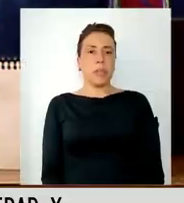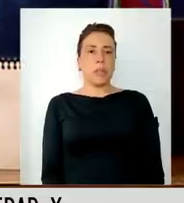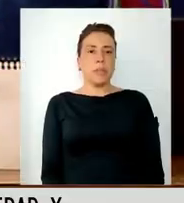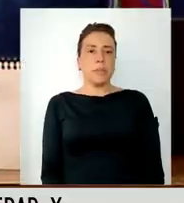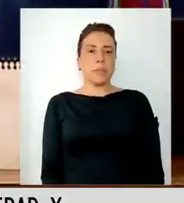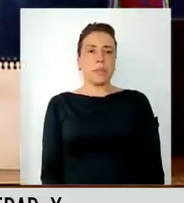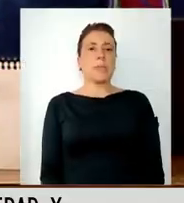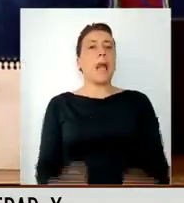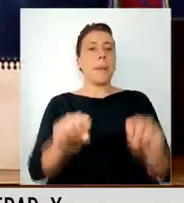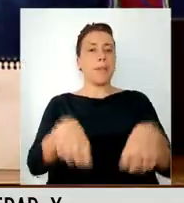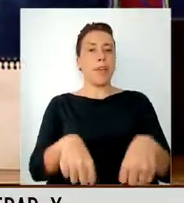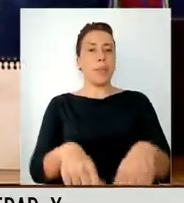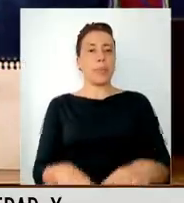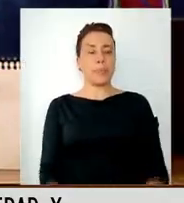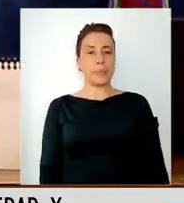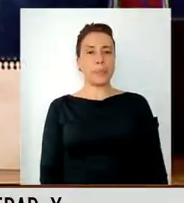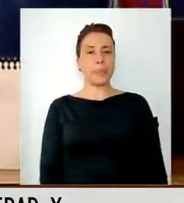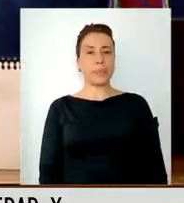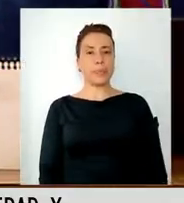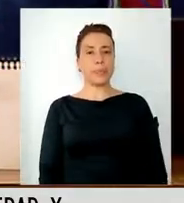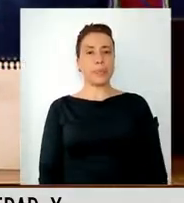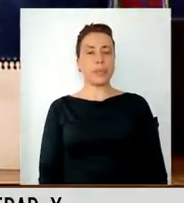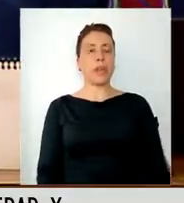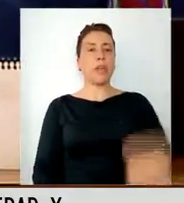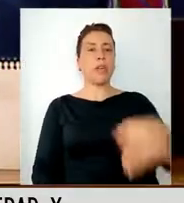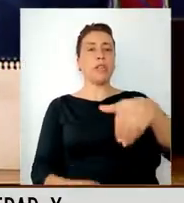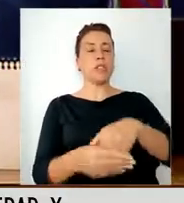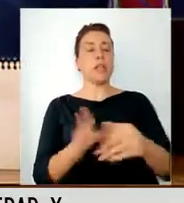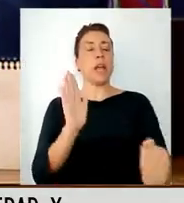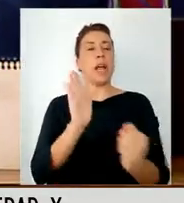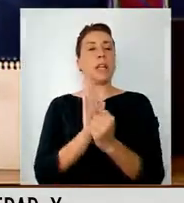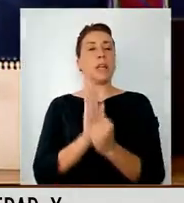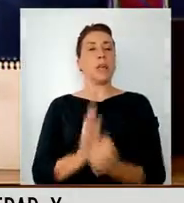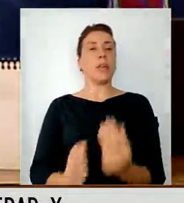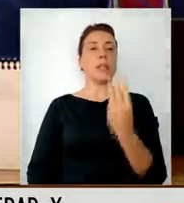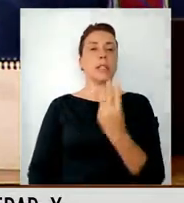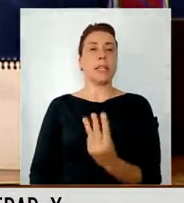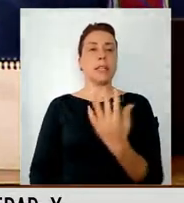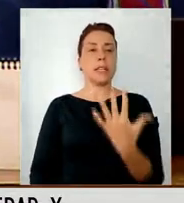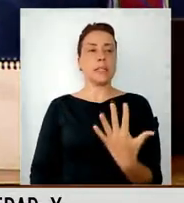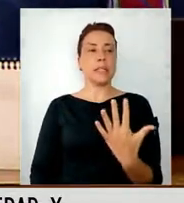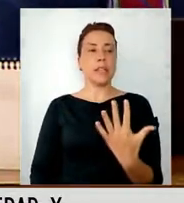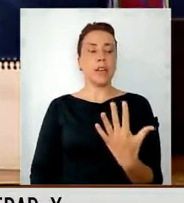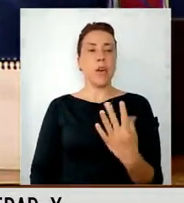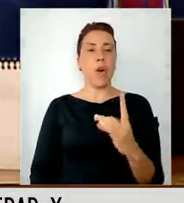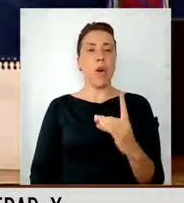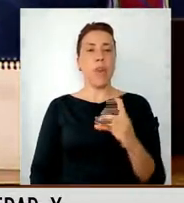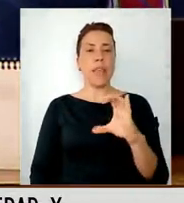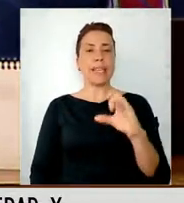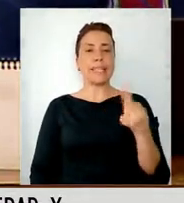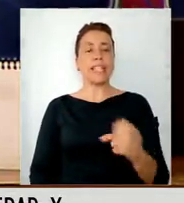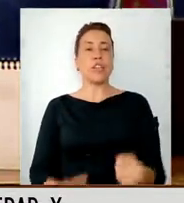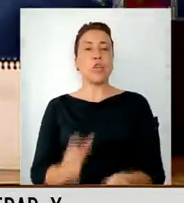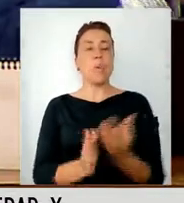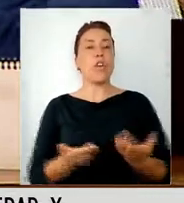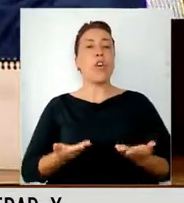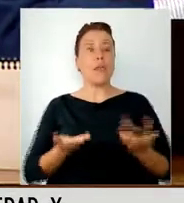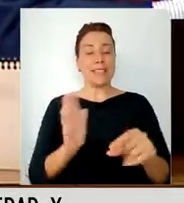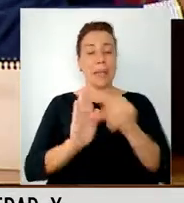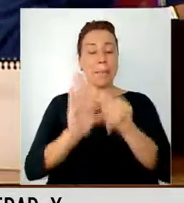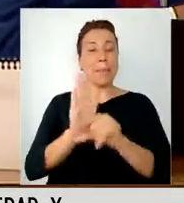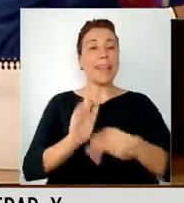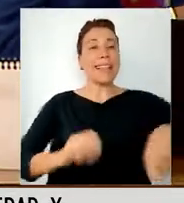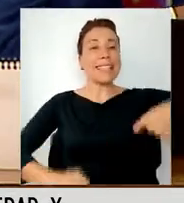aprobado en votación el artículo 35 de ciés nuevo propuesto por las enmiendas del senado en el numeral